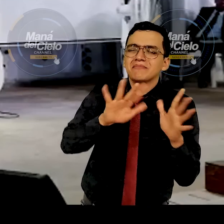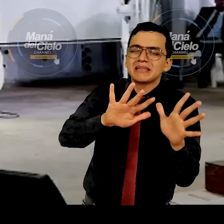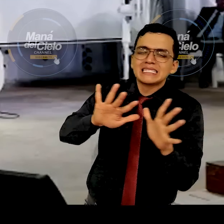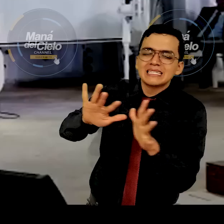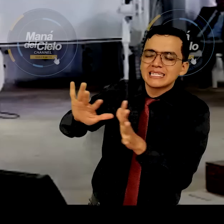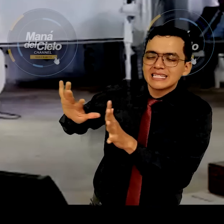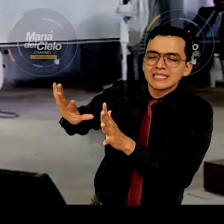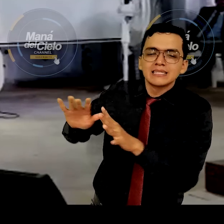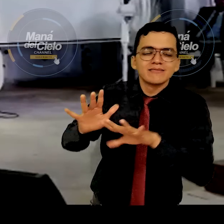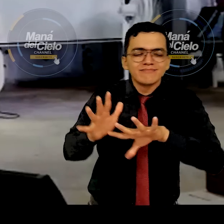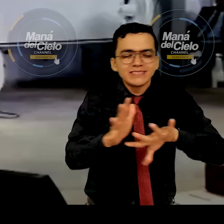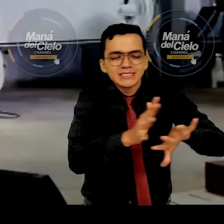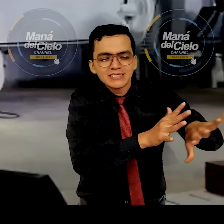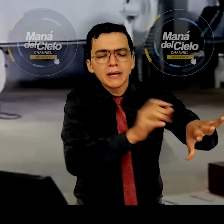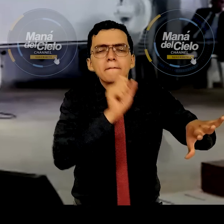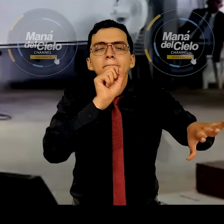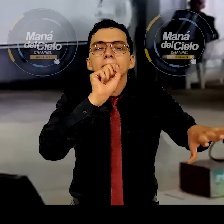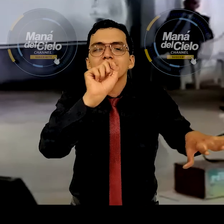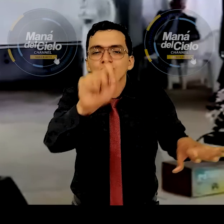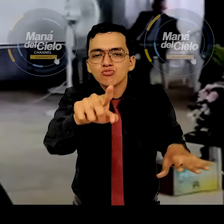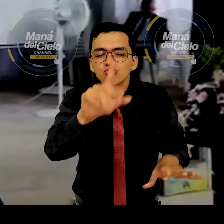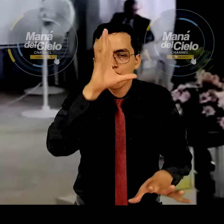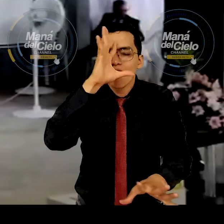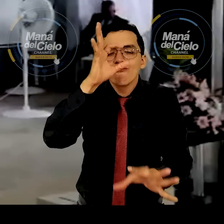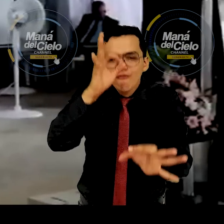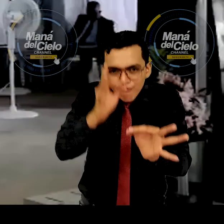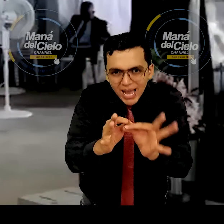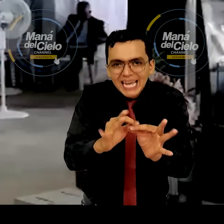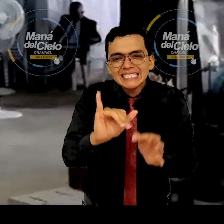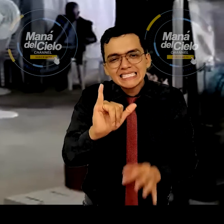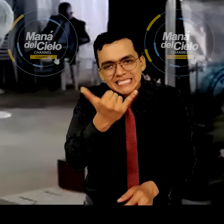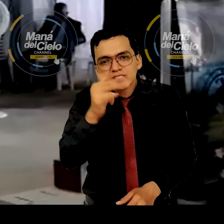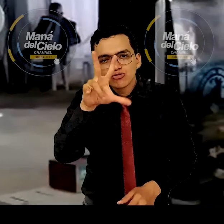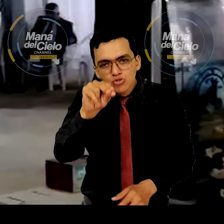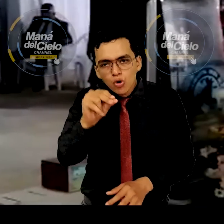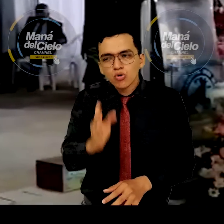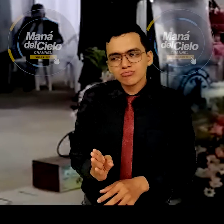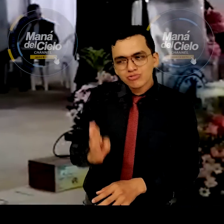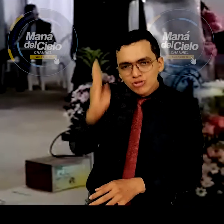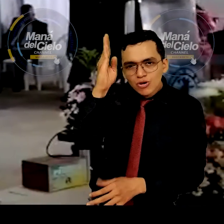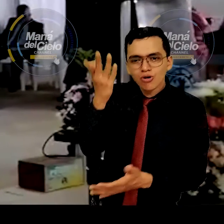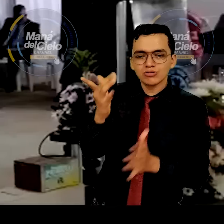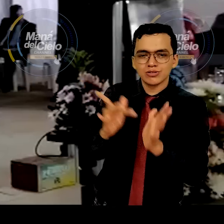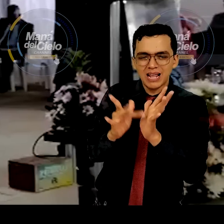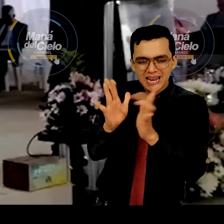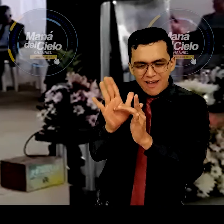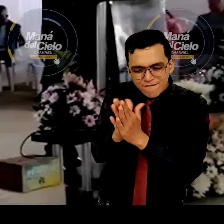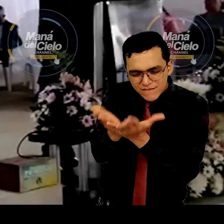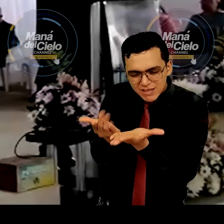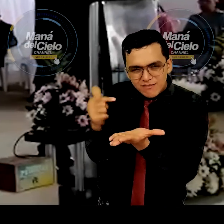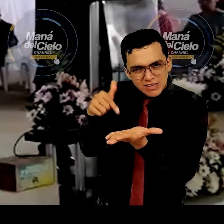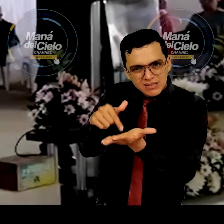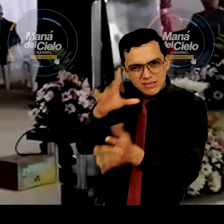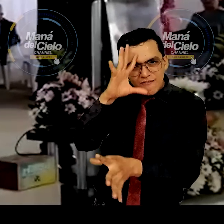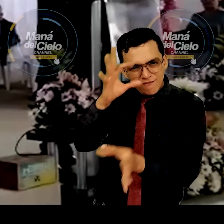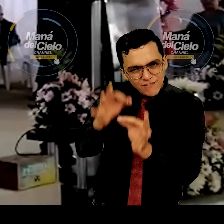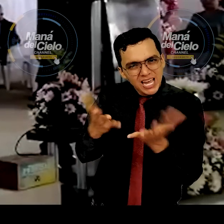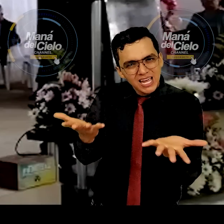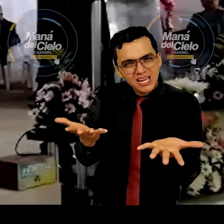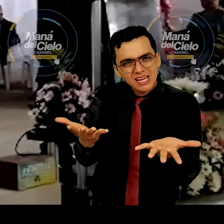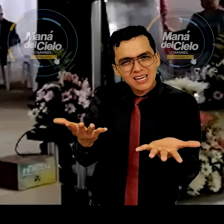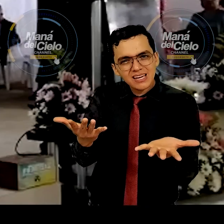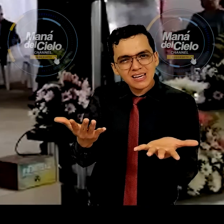Yo quiero pedirles que se pongan de pie a todos en el nombre del Señor. Pónganse de pie, hermano, por favor.